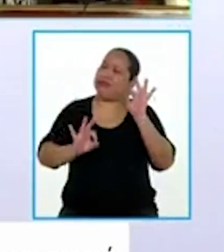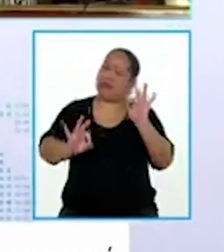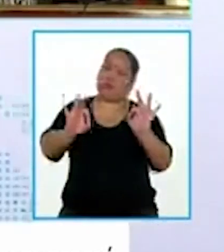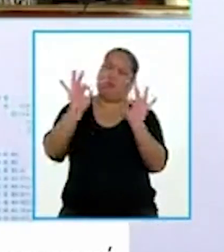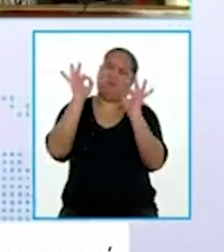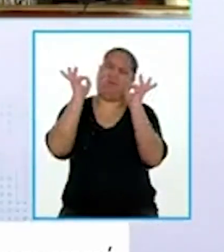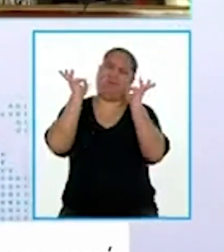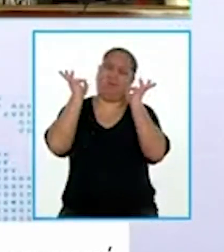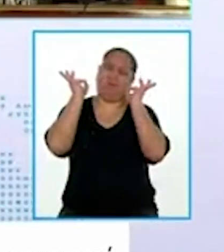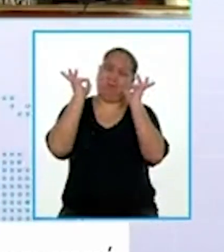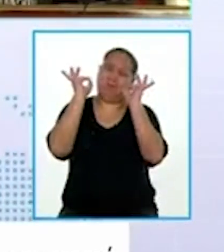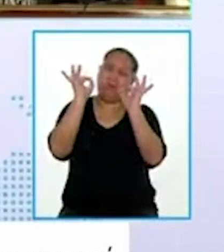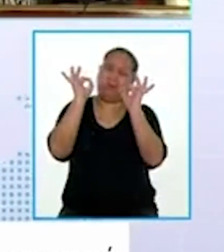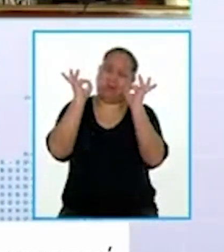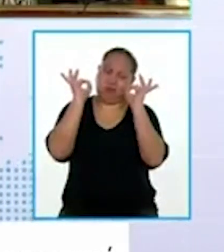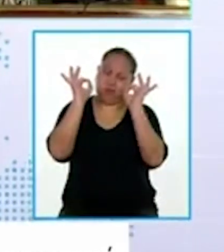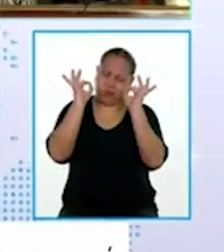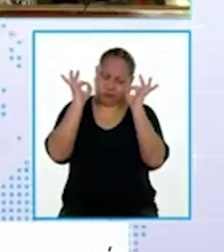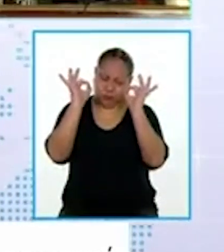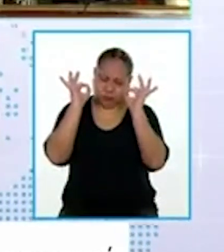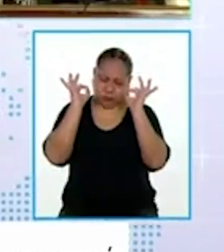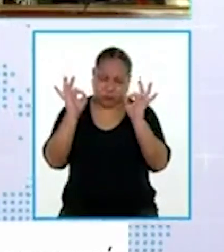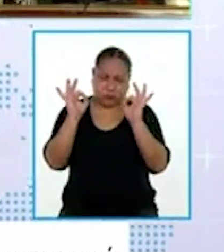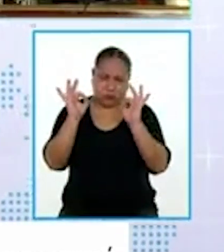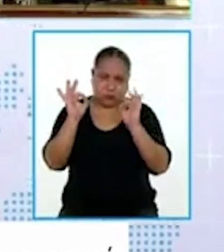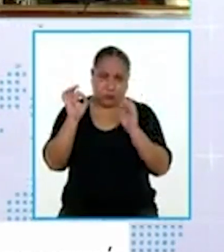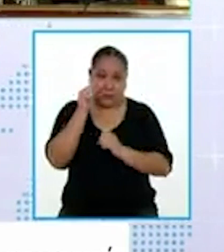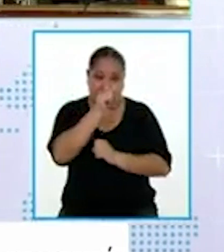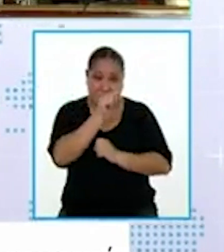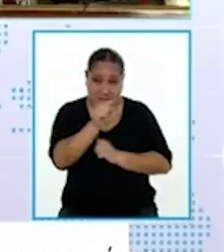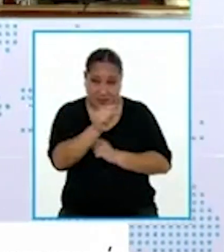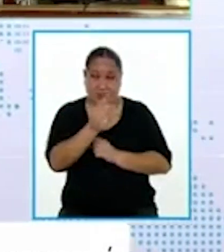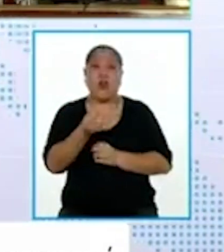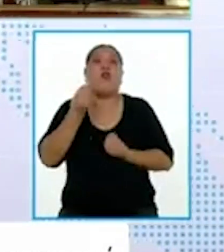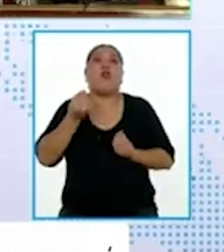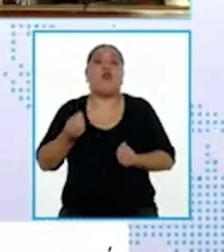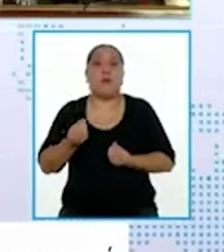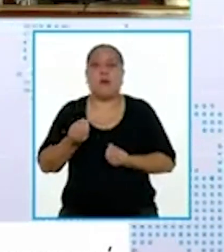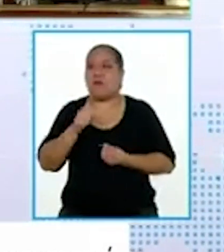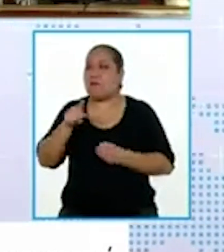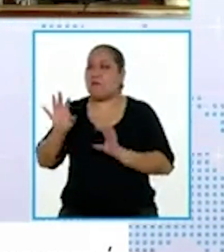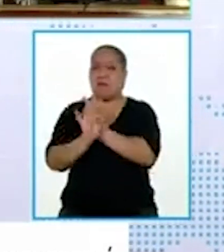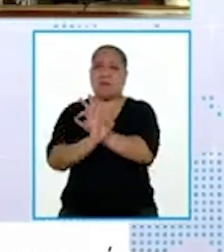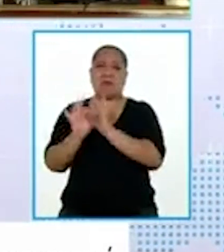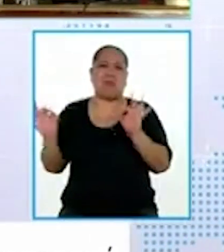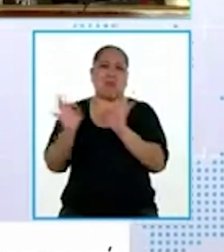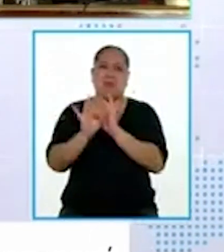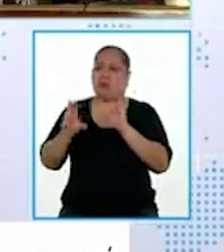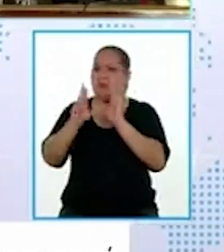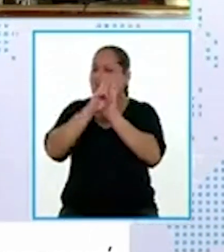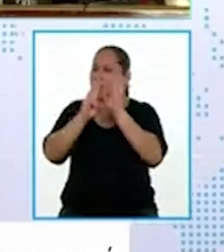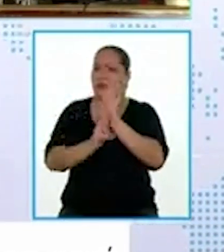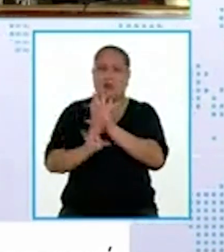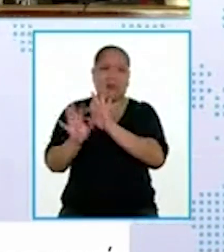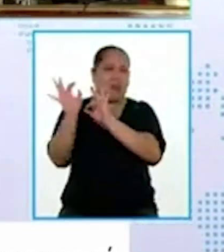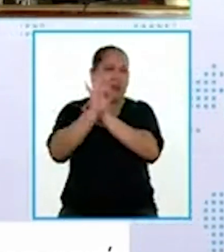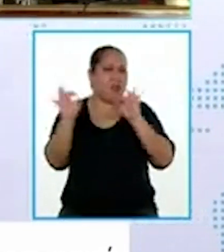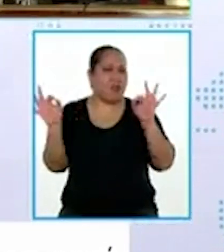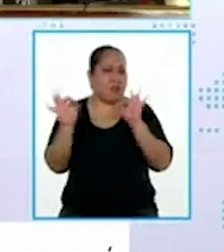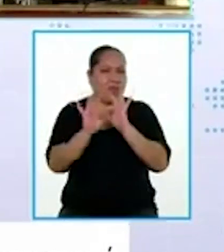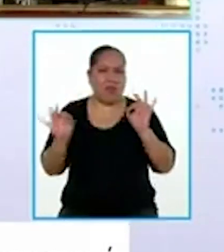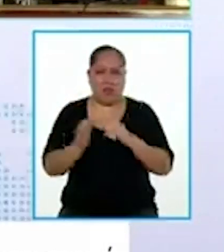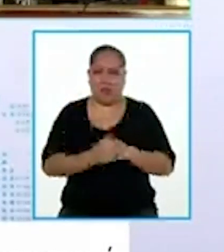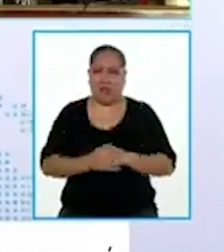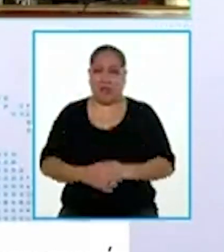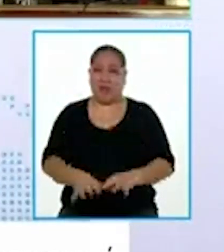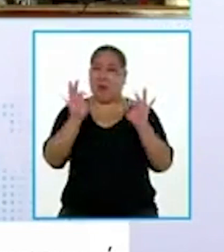cual llegamos cuando no hemos observado las medidas a lo largo de todo este círculo y pasamos de la nivel de